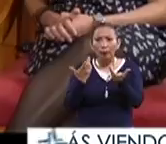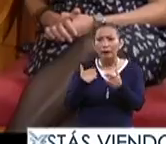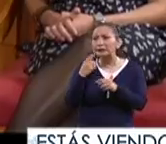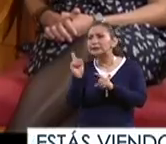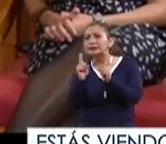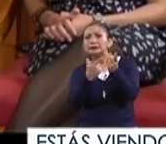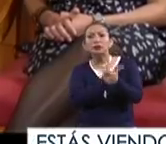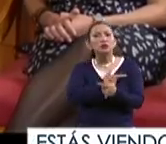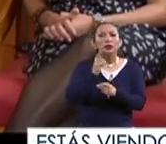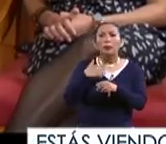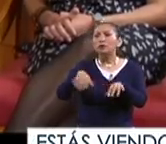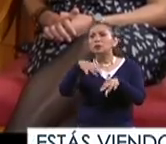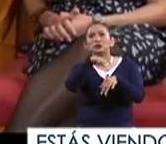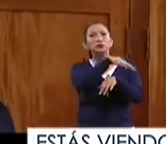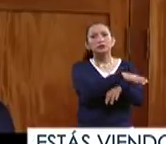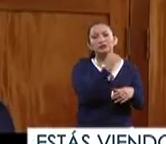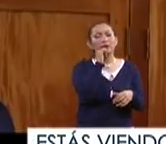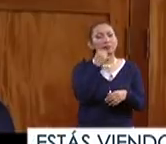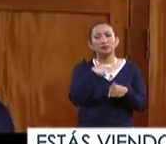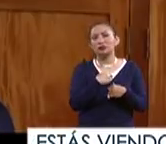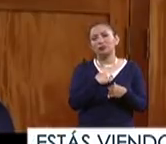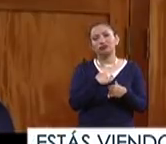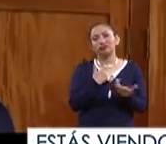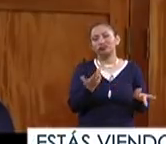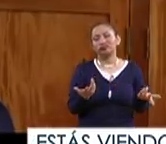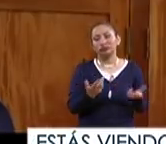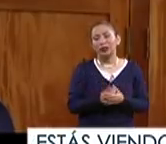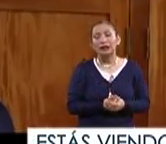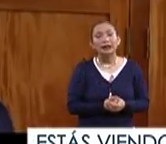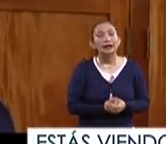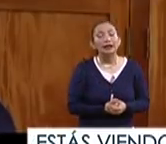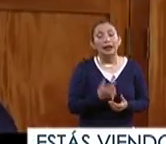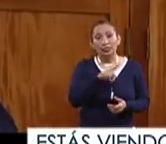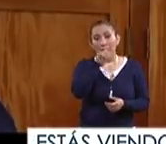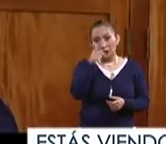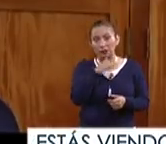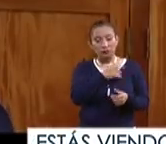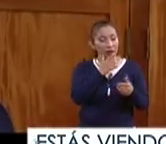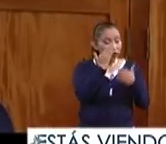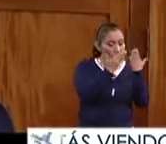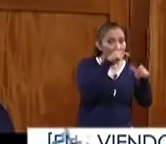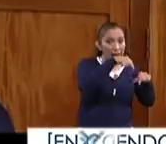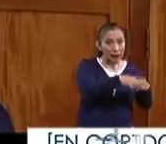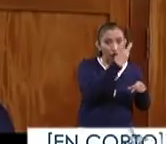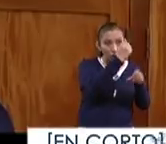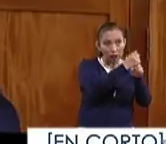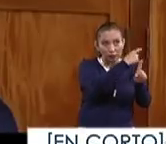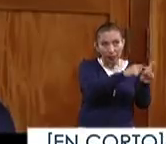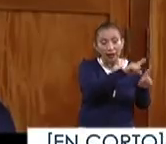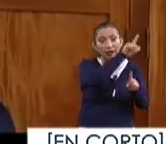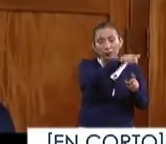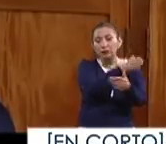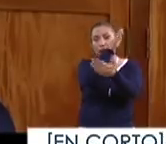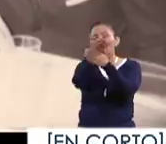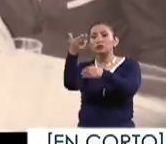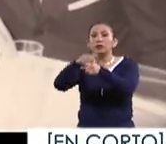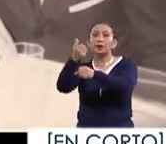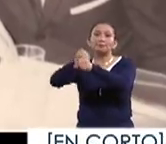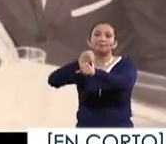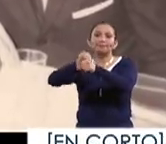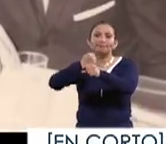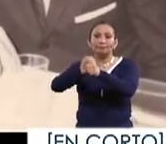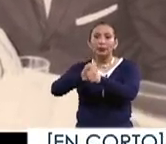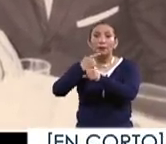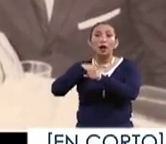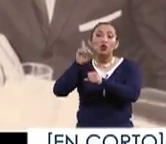muy inquieto. Y luego nos fuimos a los hospitales y fue maravilloso. Pero